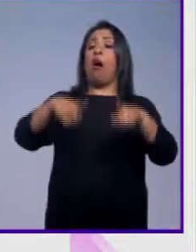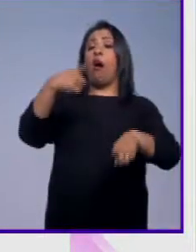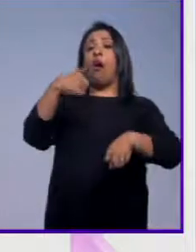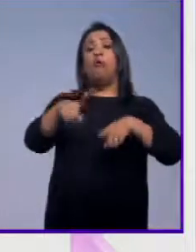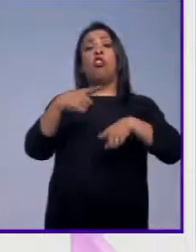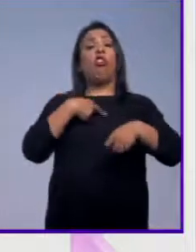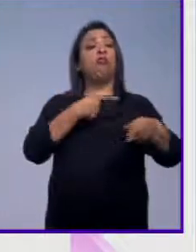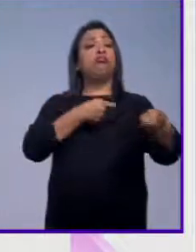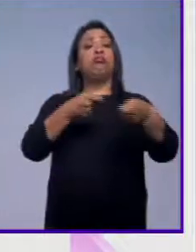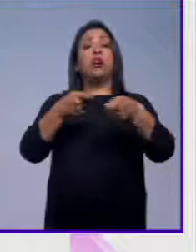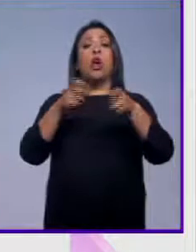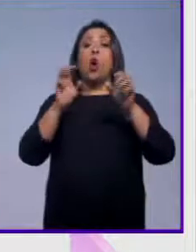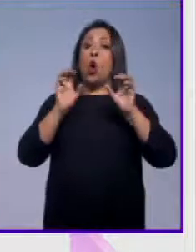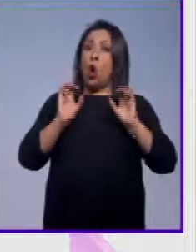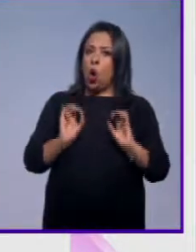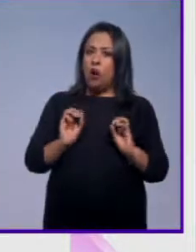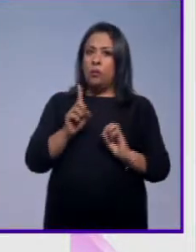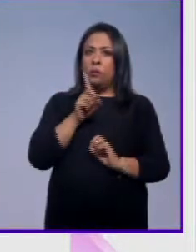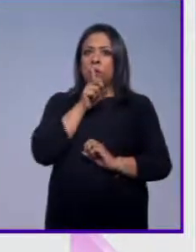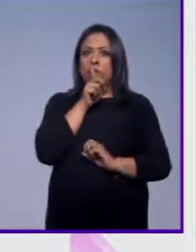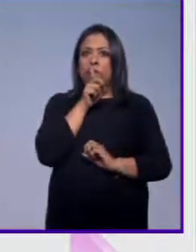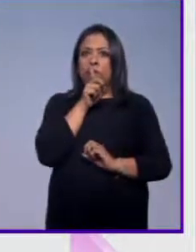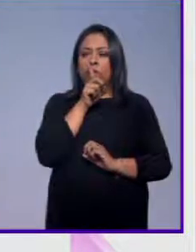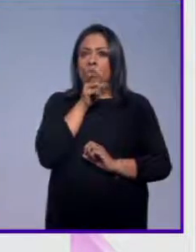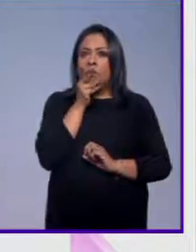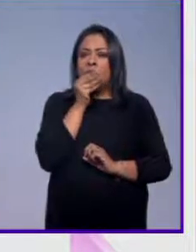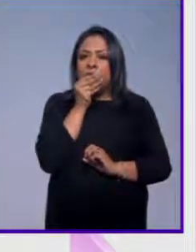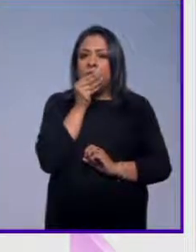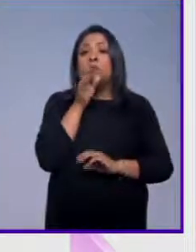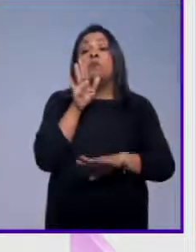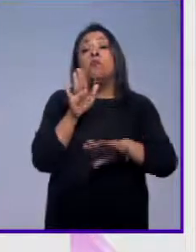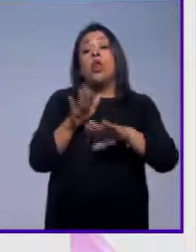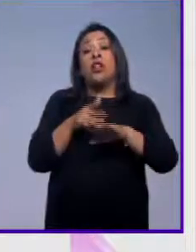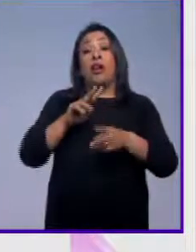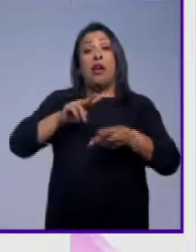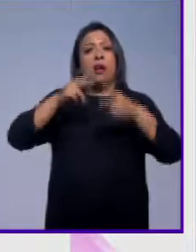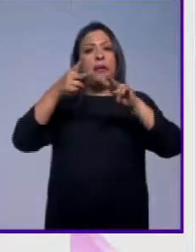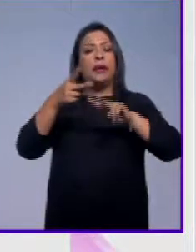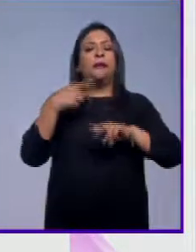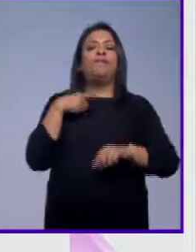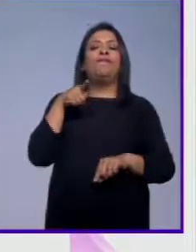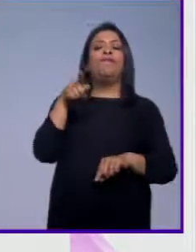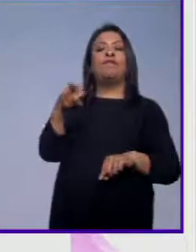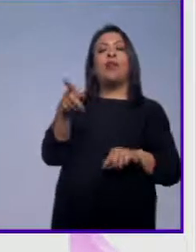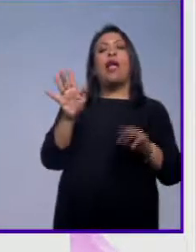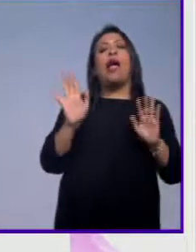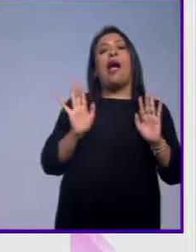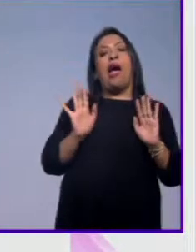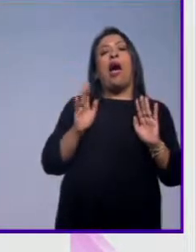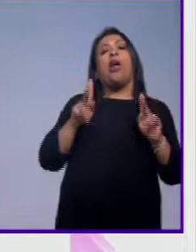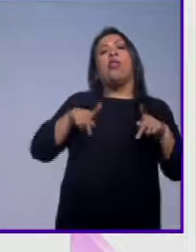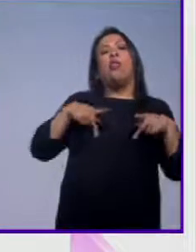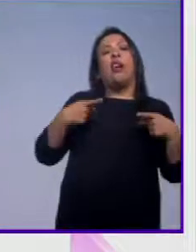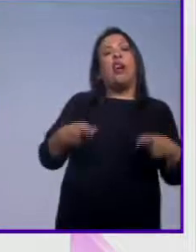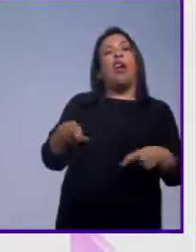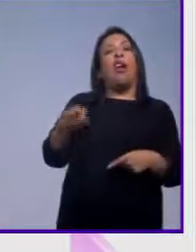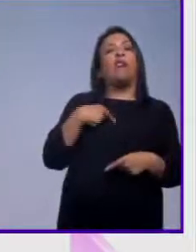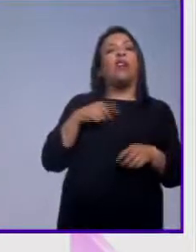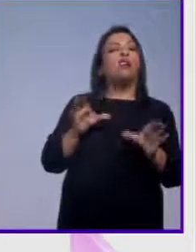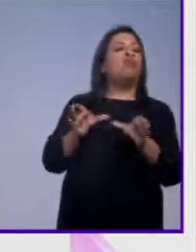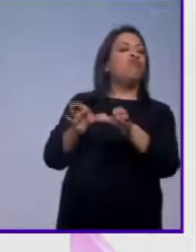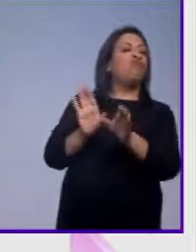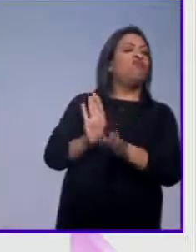manda el que domina o quedarse callados porque de otro modo se les identifica pues como los débiles y se les aísla